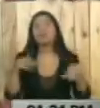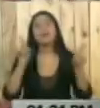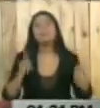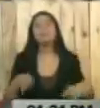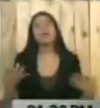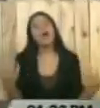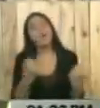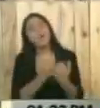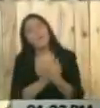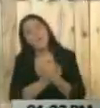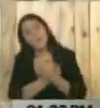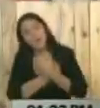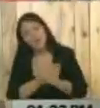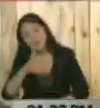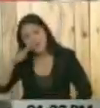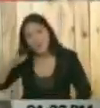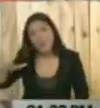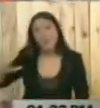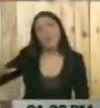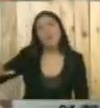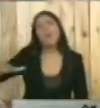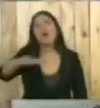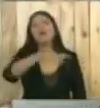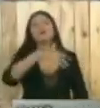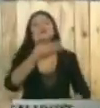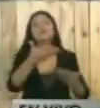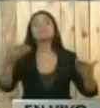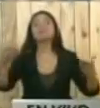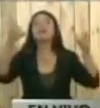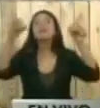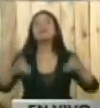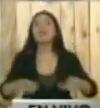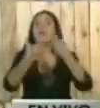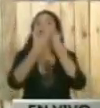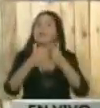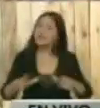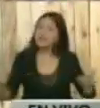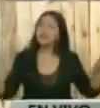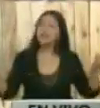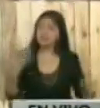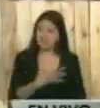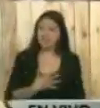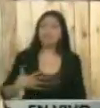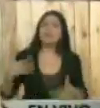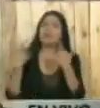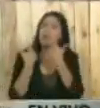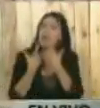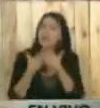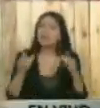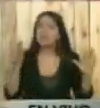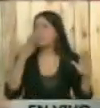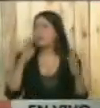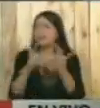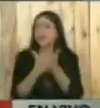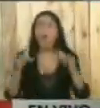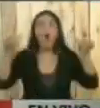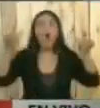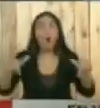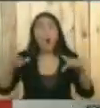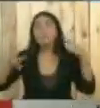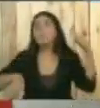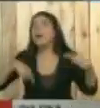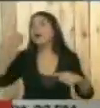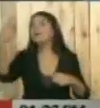calor, el amor de un pueblo decidido a ser libre, que quiere ser libre y que será libre hoy, mañana